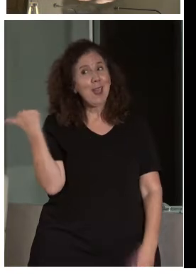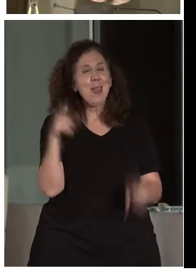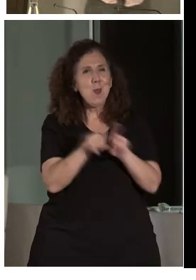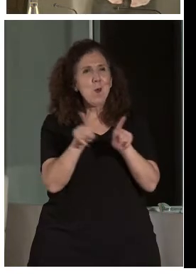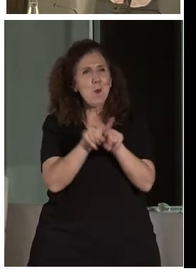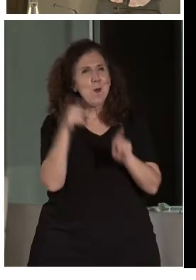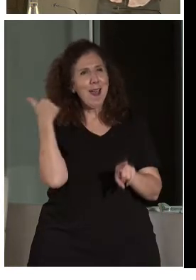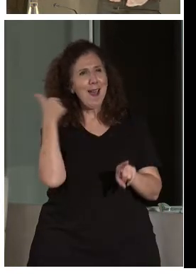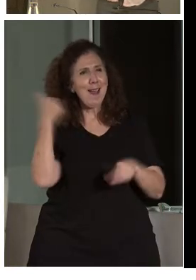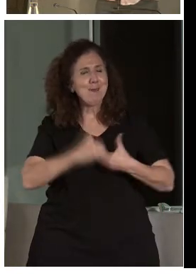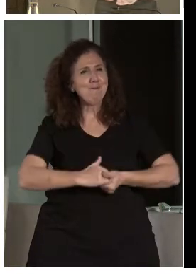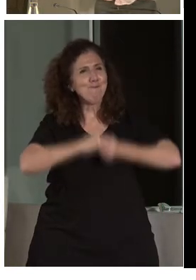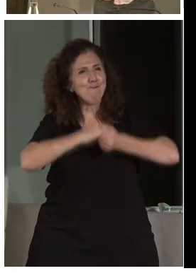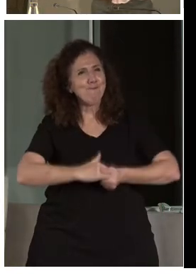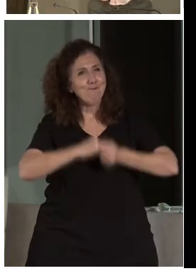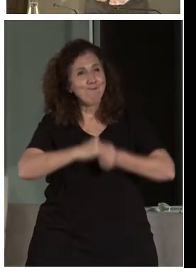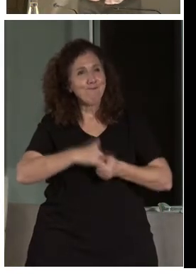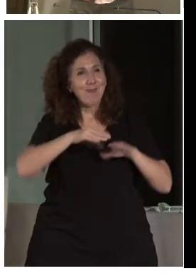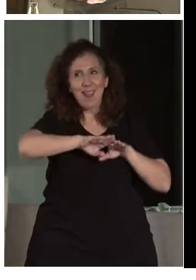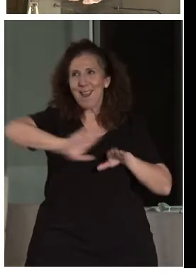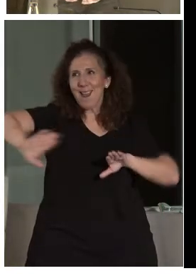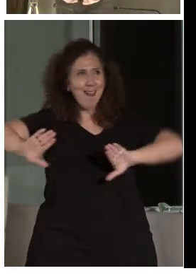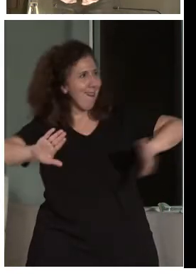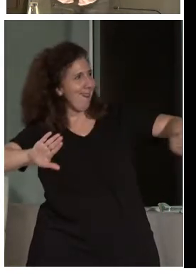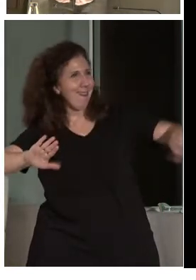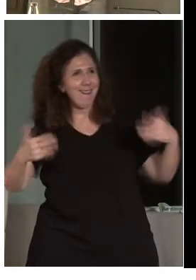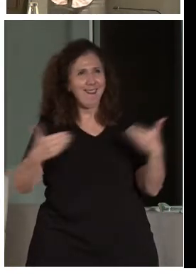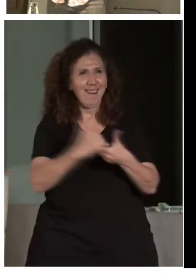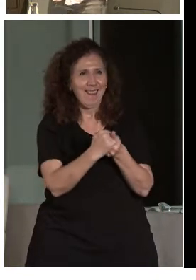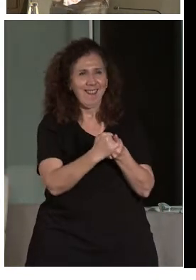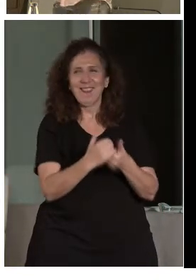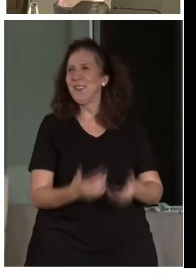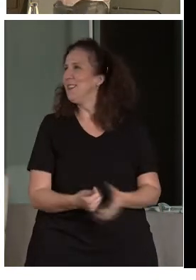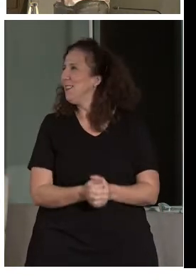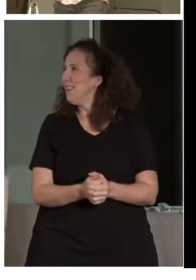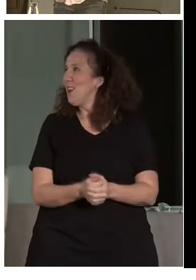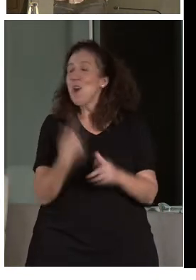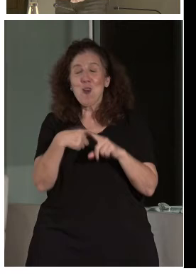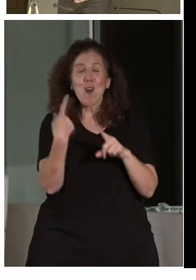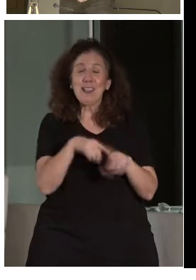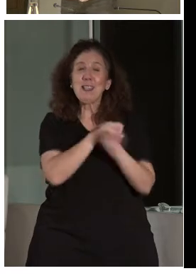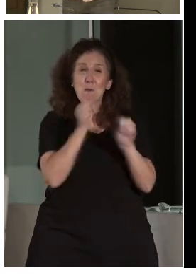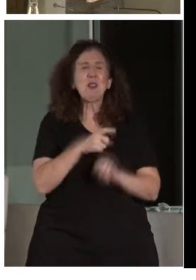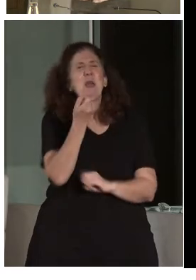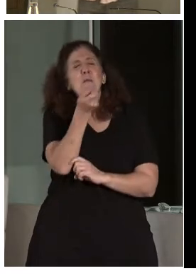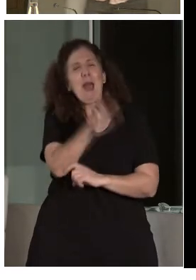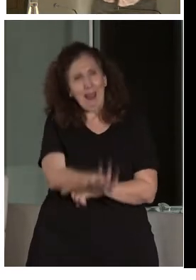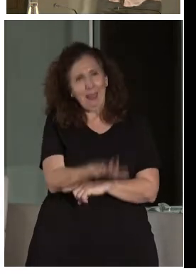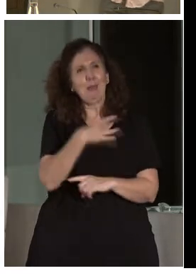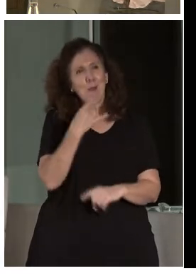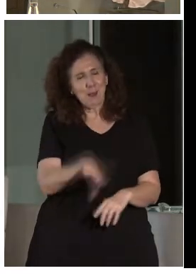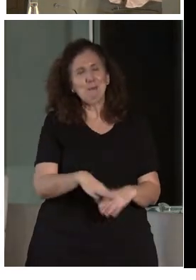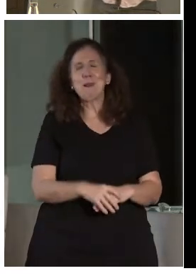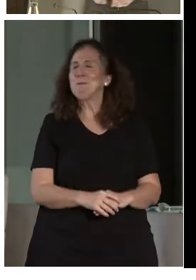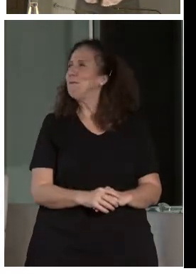Algunas ni con Joelet. Sinceramente, no. Ni con Joelet se consigue hacer posible lo